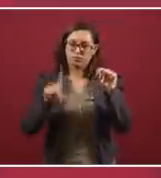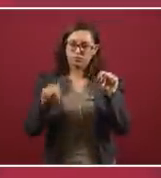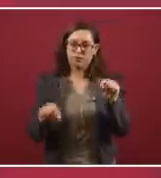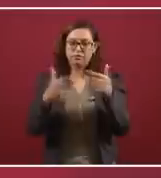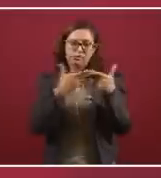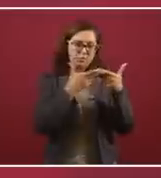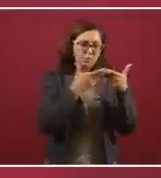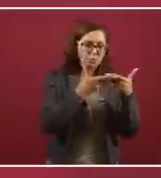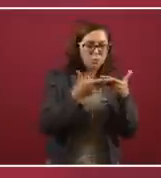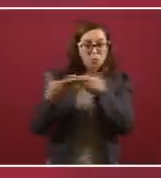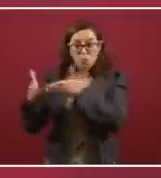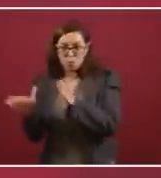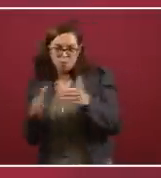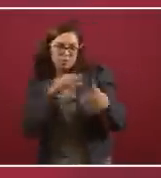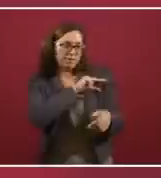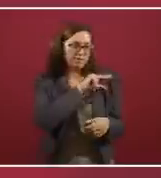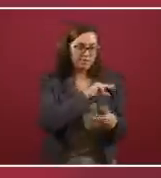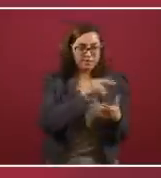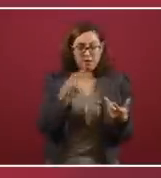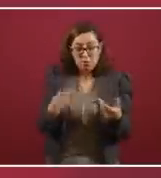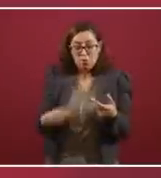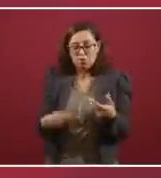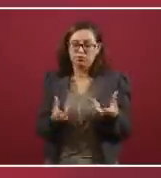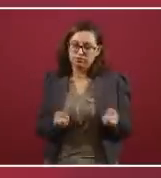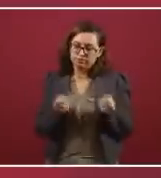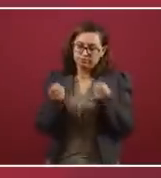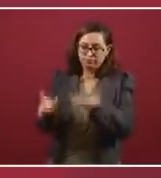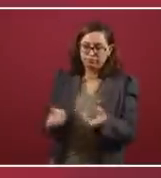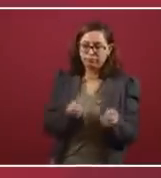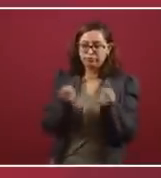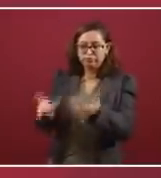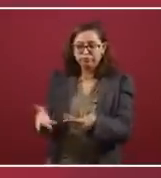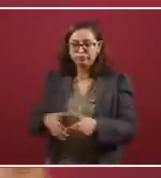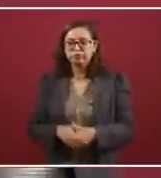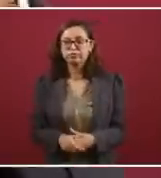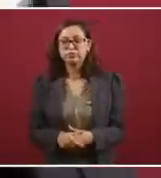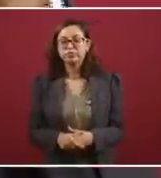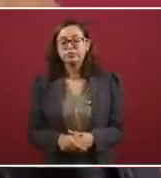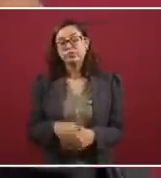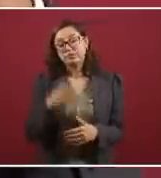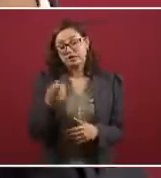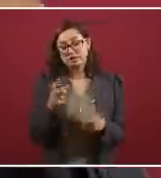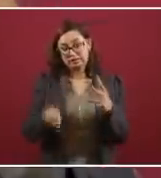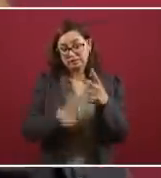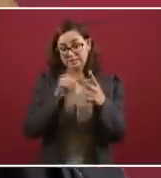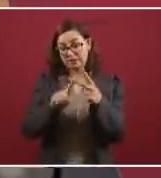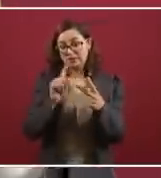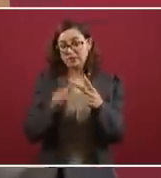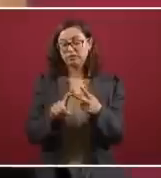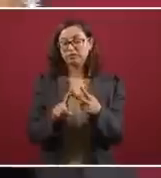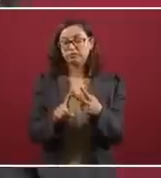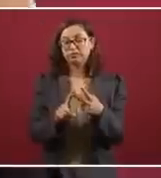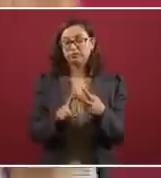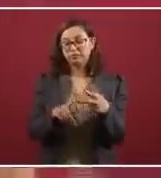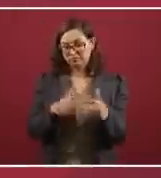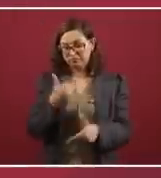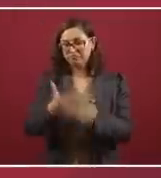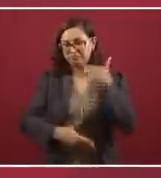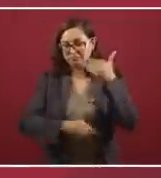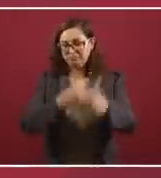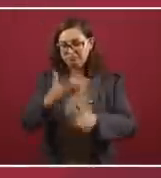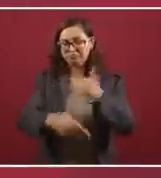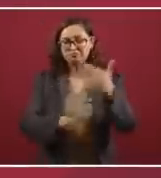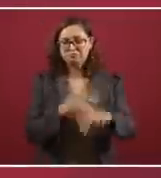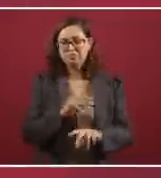pública y privada nacional. Pero bueno, esto es lo segundo, que ya va